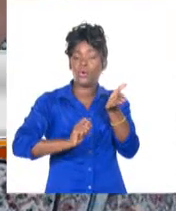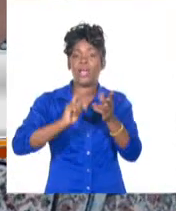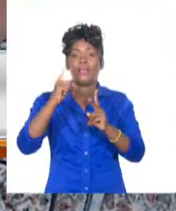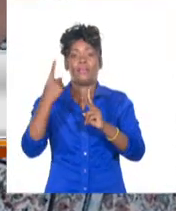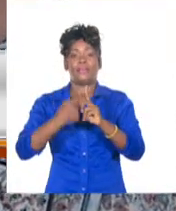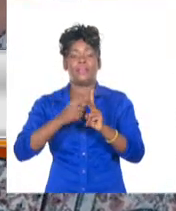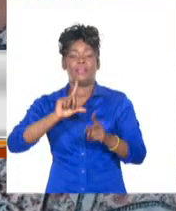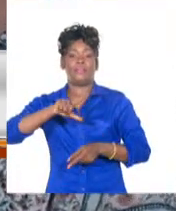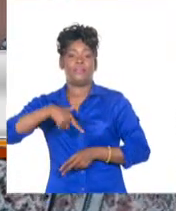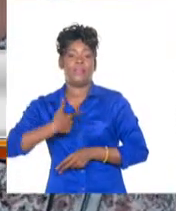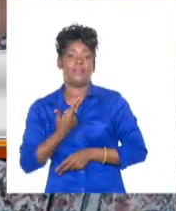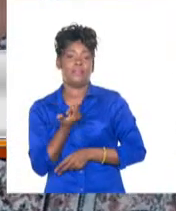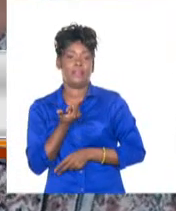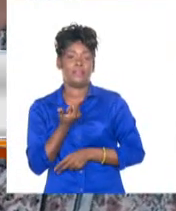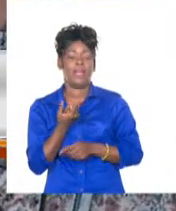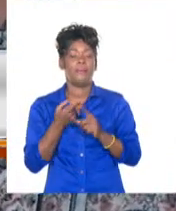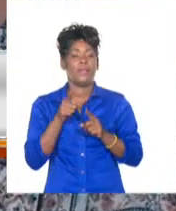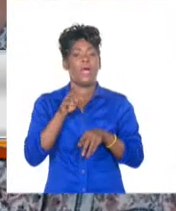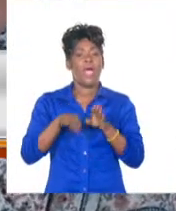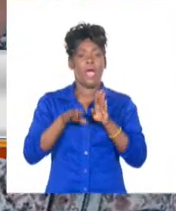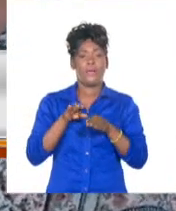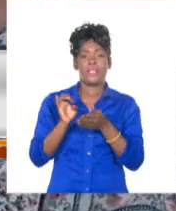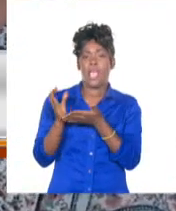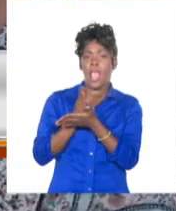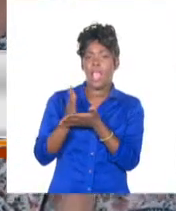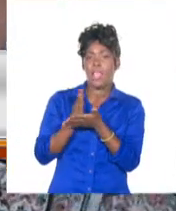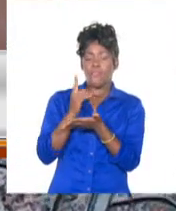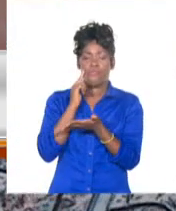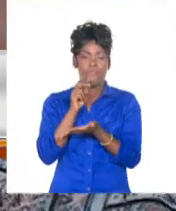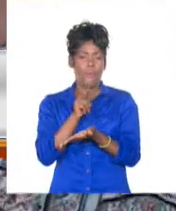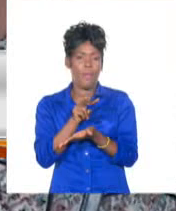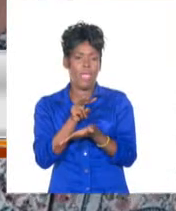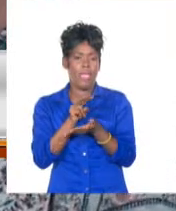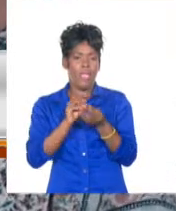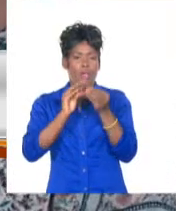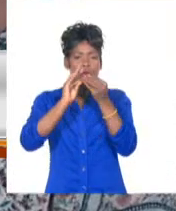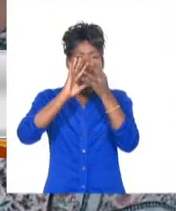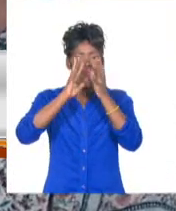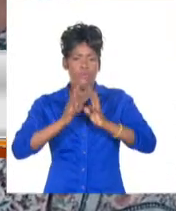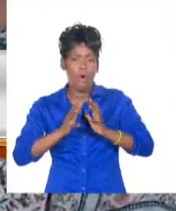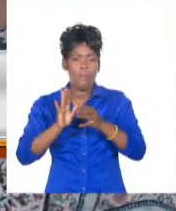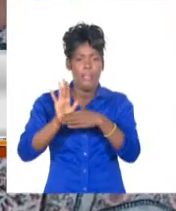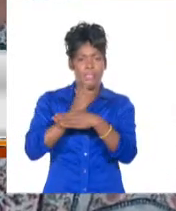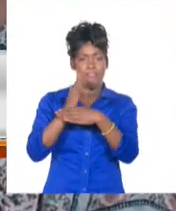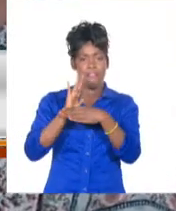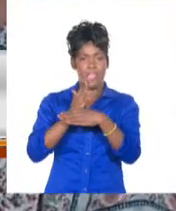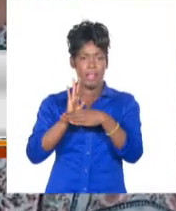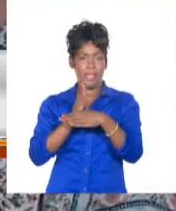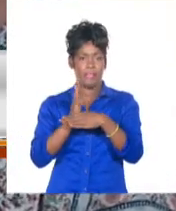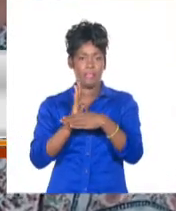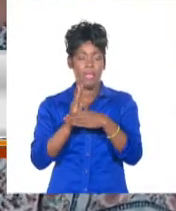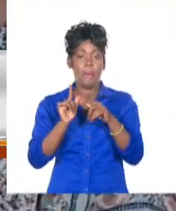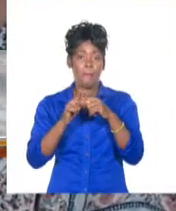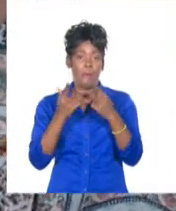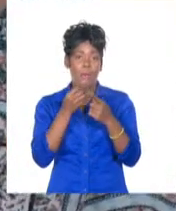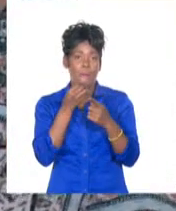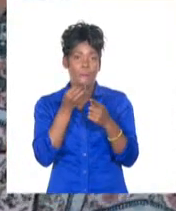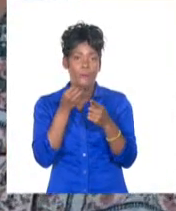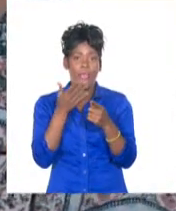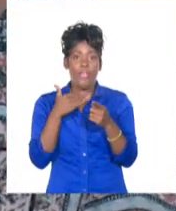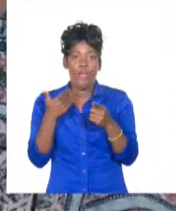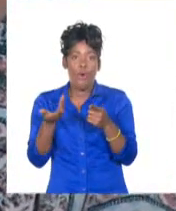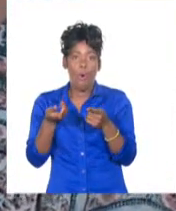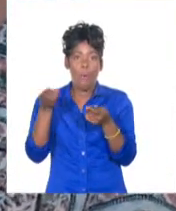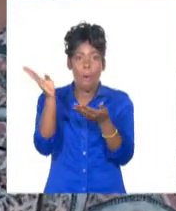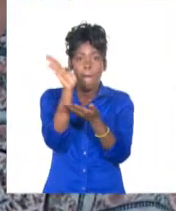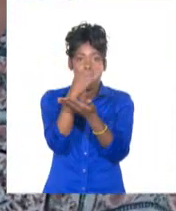no es la estructura pero es el material con que se trabaja, otras veces es un referente. Yo creo que la exposición no trató de